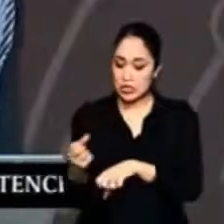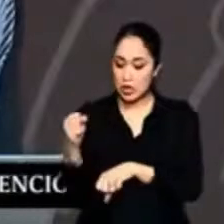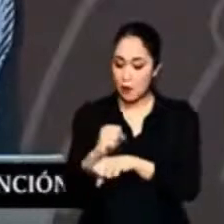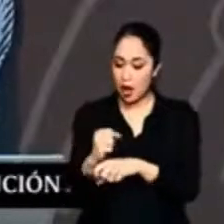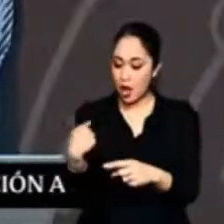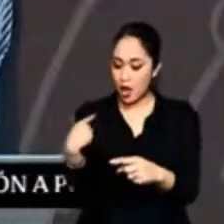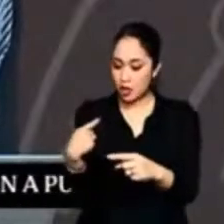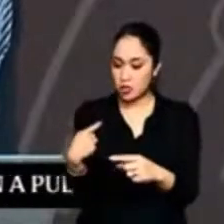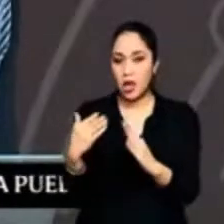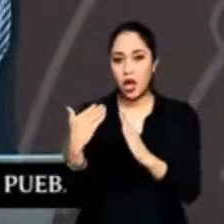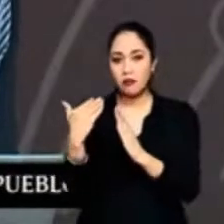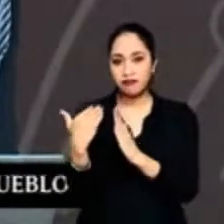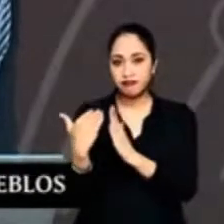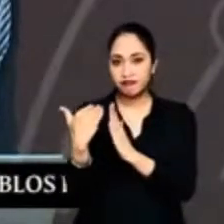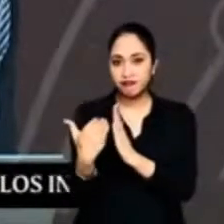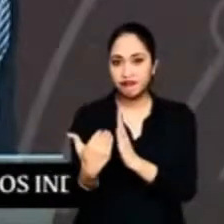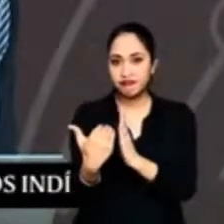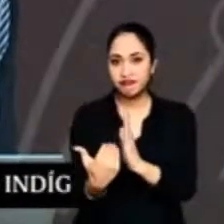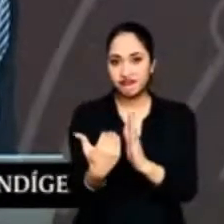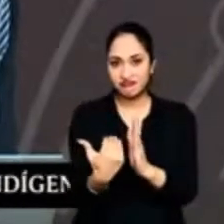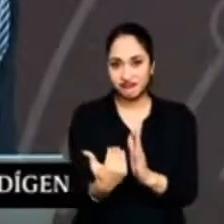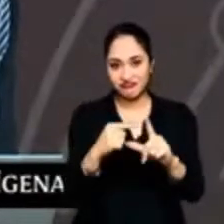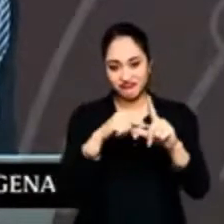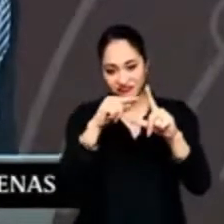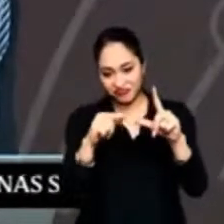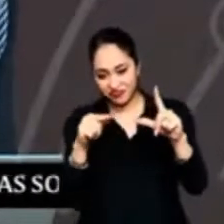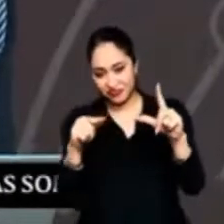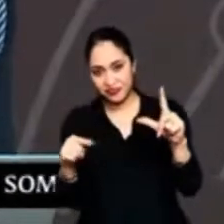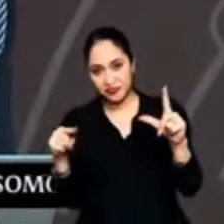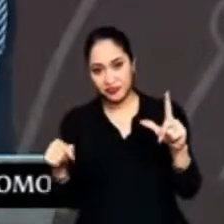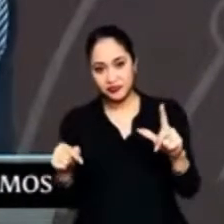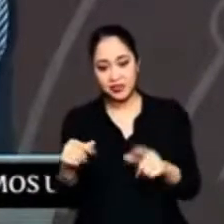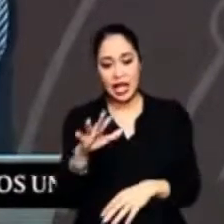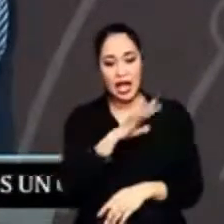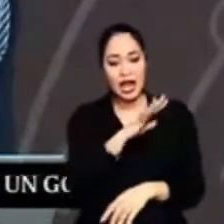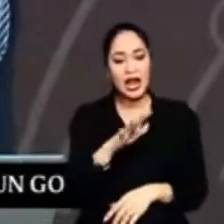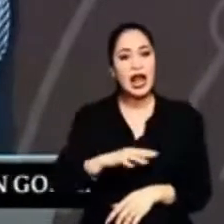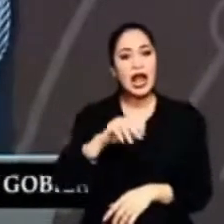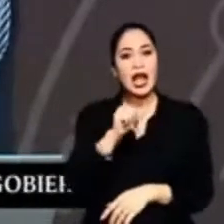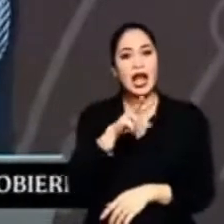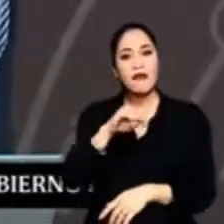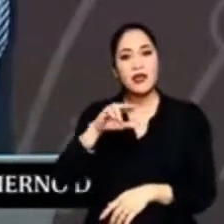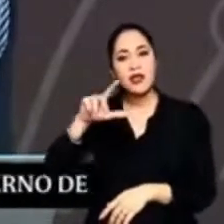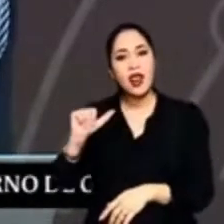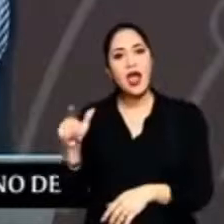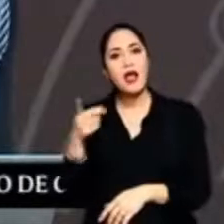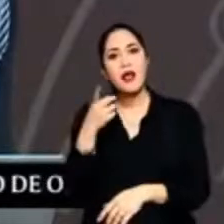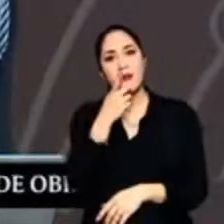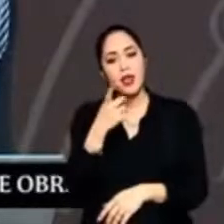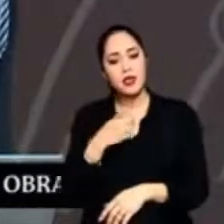digo, por primera vez le escucho yo al general Ávila que me dice, el hospital